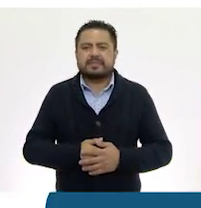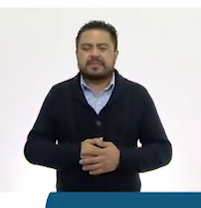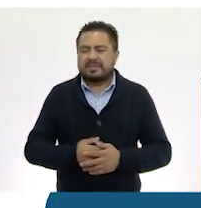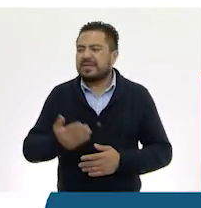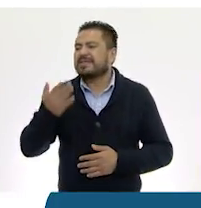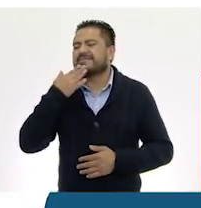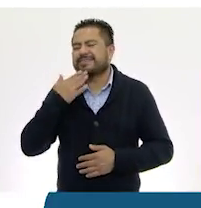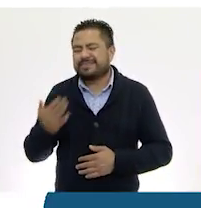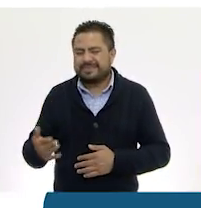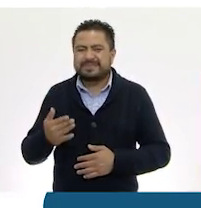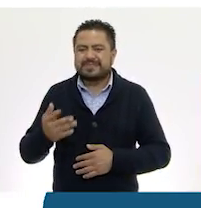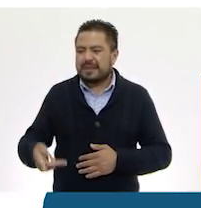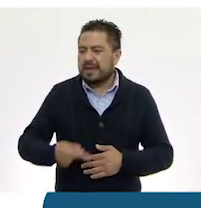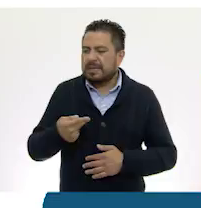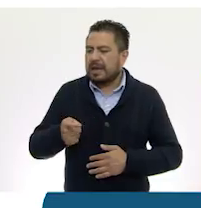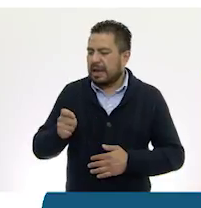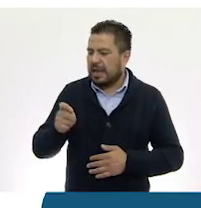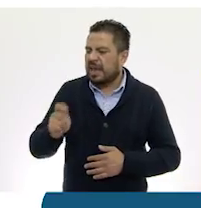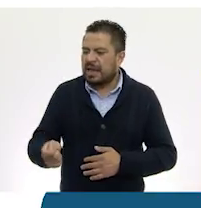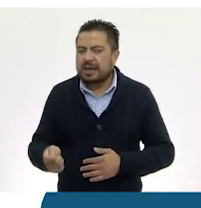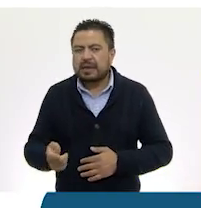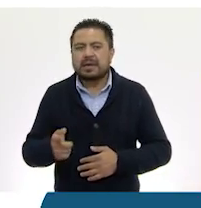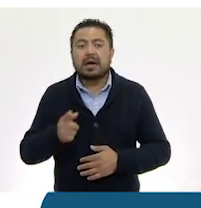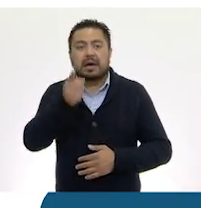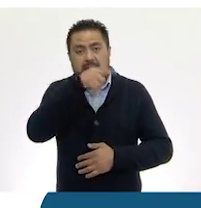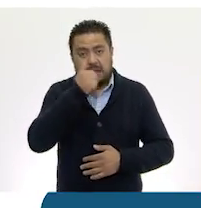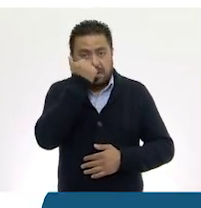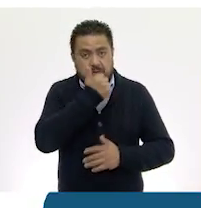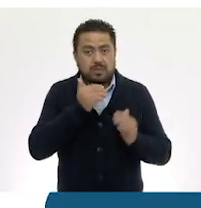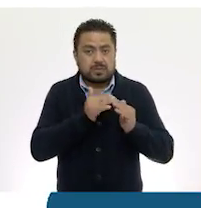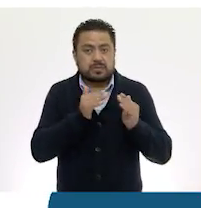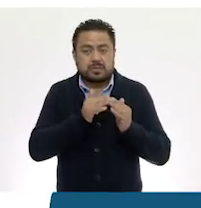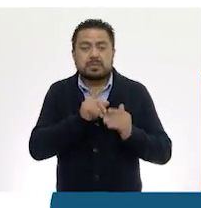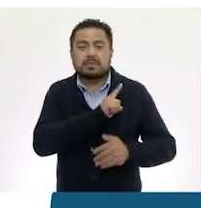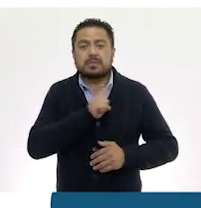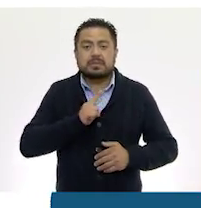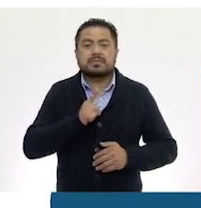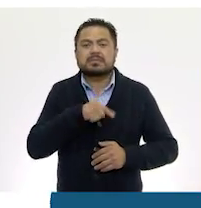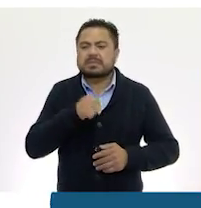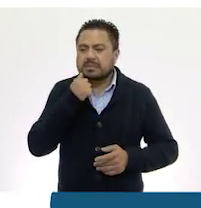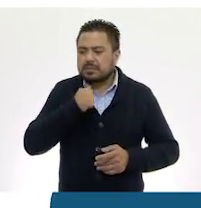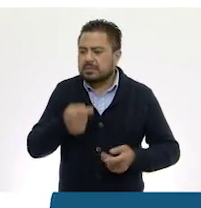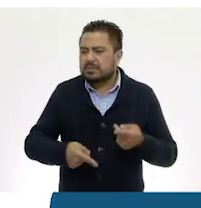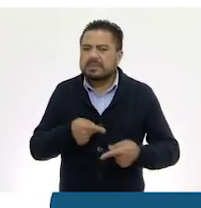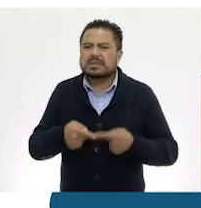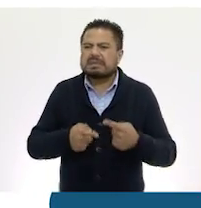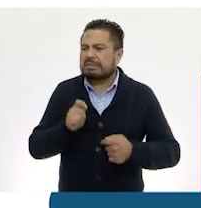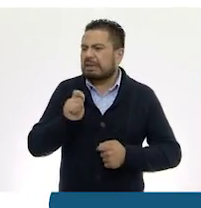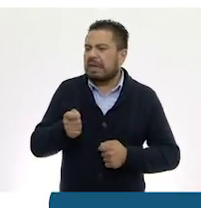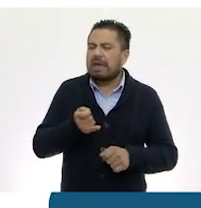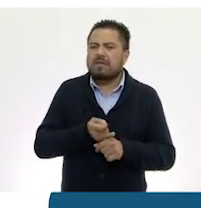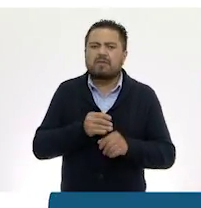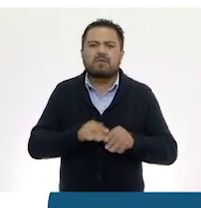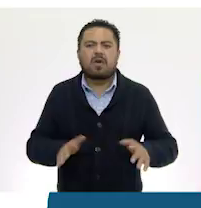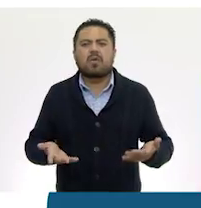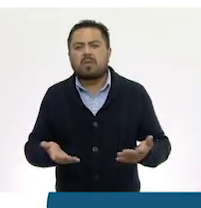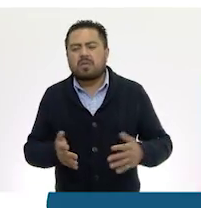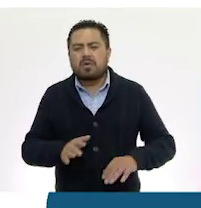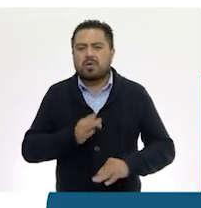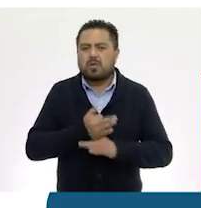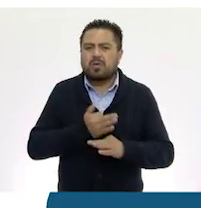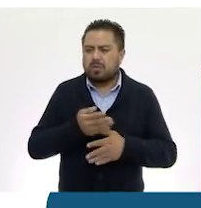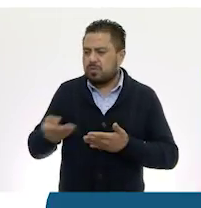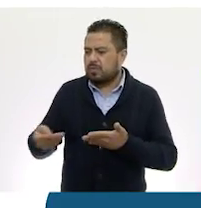Muy bien, la pregunta es ¿qué? Estudiantes en casa, tenemos que preguntarnos qué información me